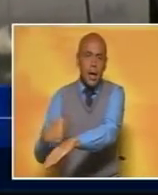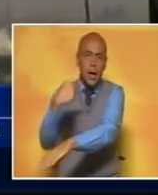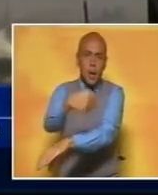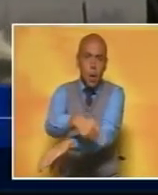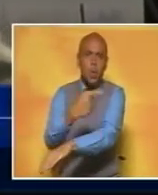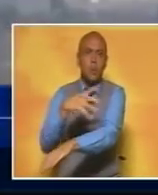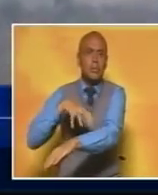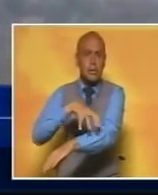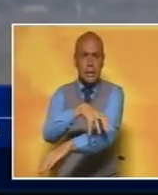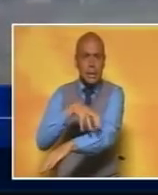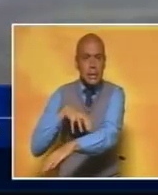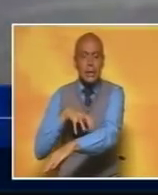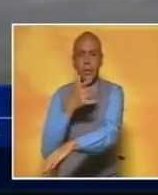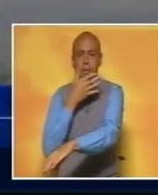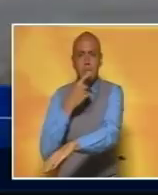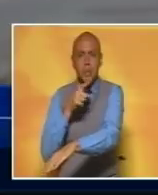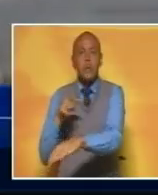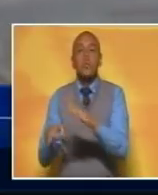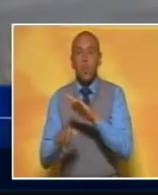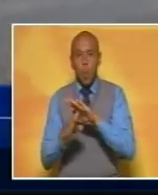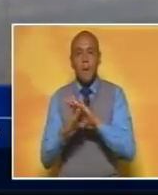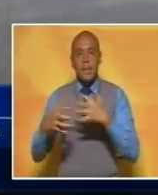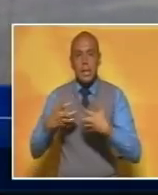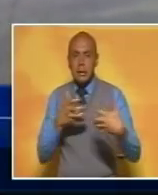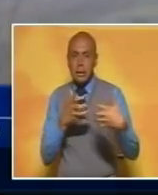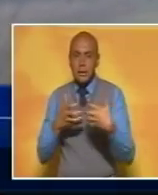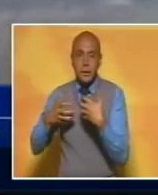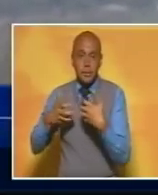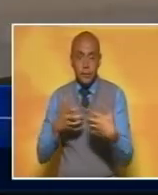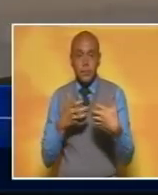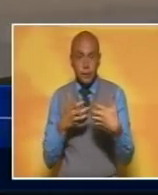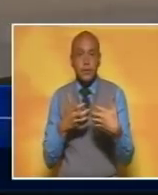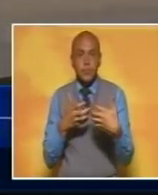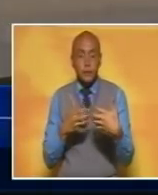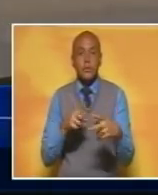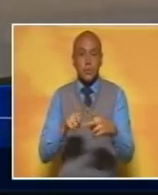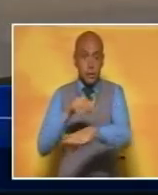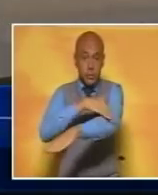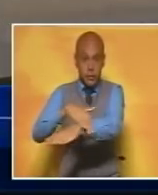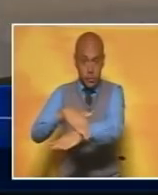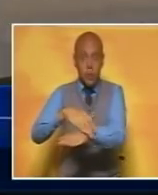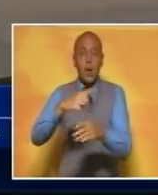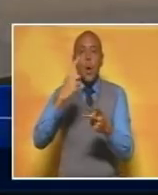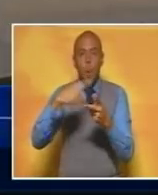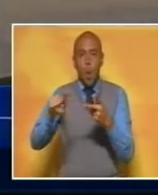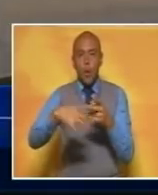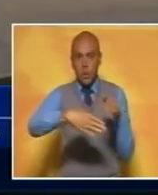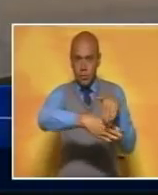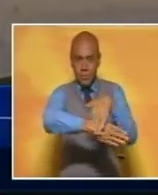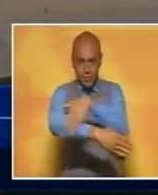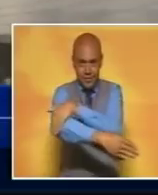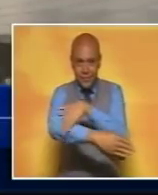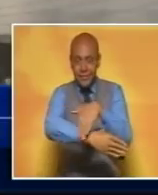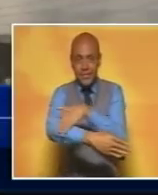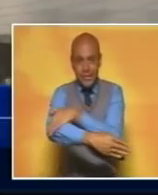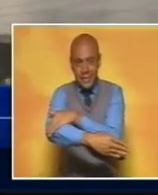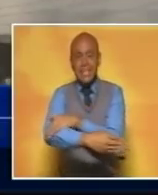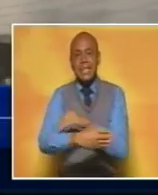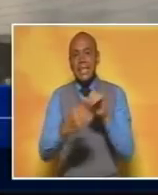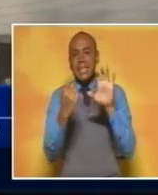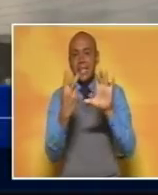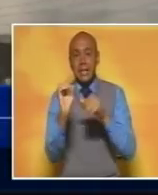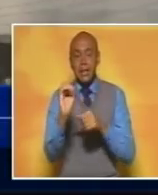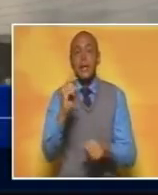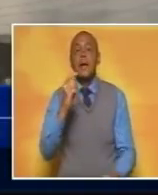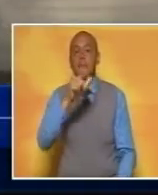mientras continúan los combates entre ambas partes. Al otro lado de la frontera, al menos 4 personas murieron y otras 70 han resultado heridas